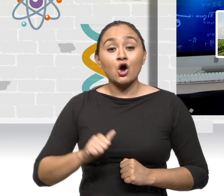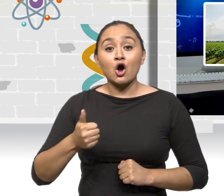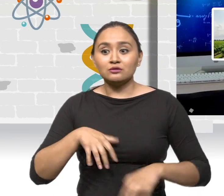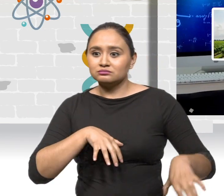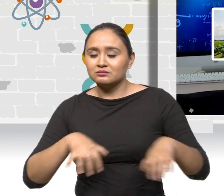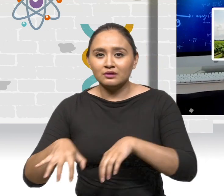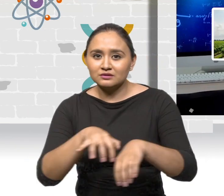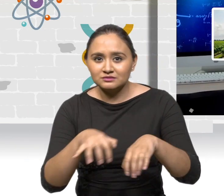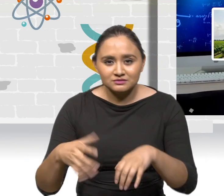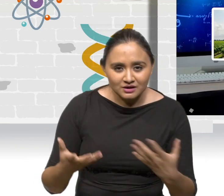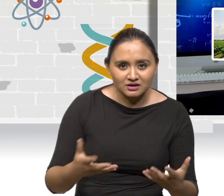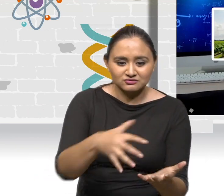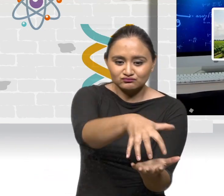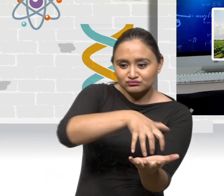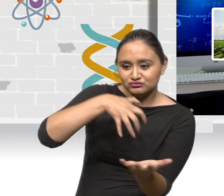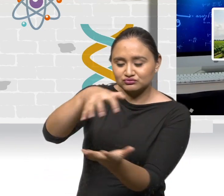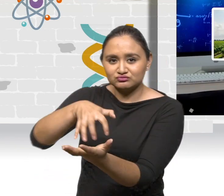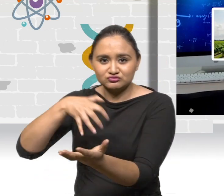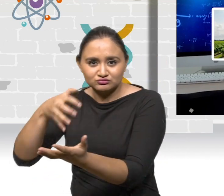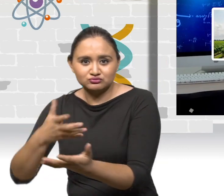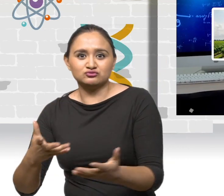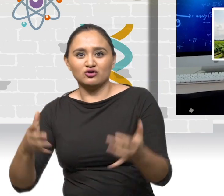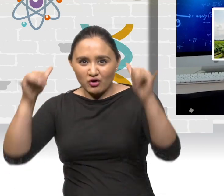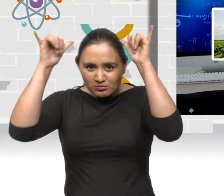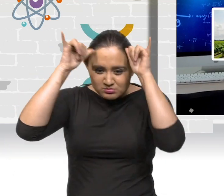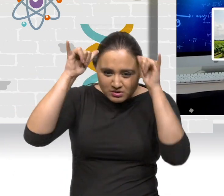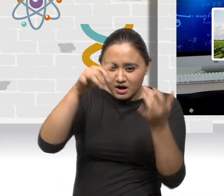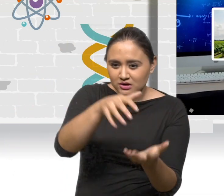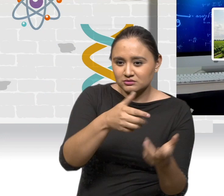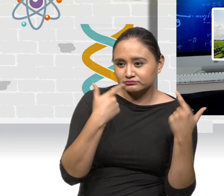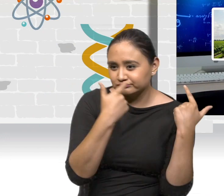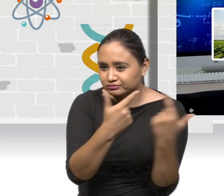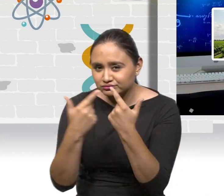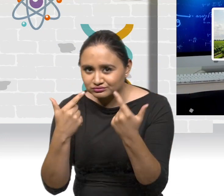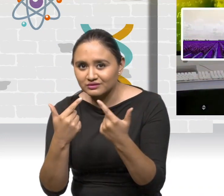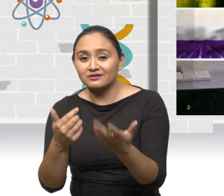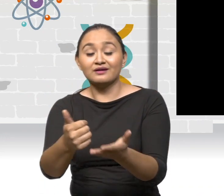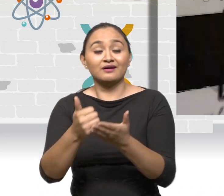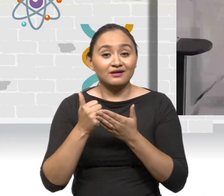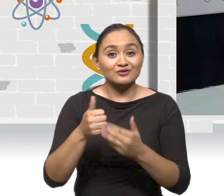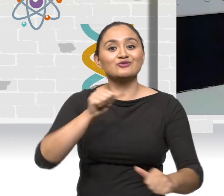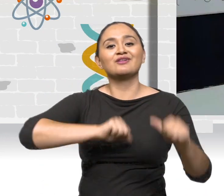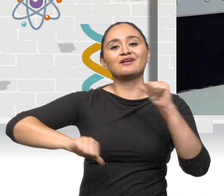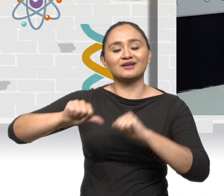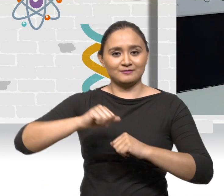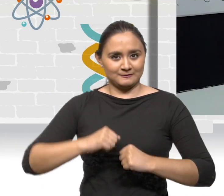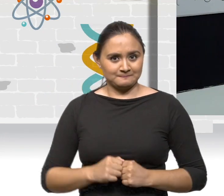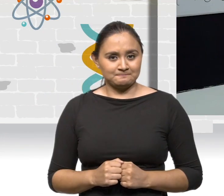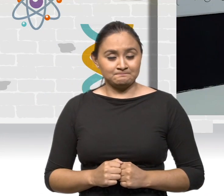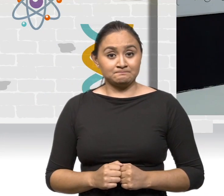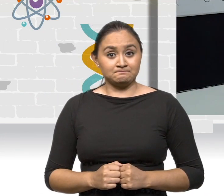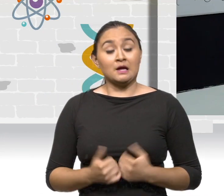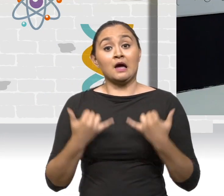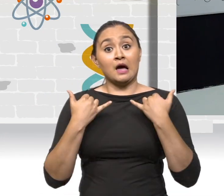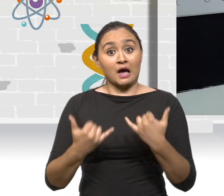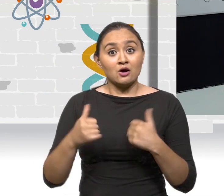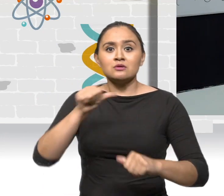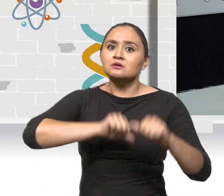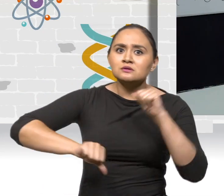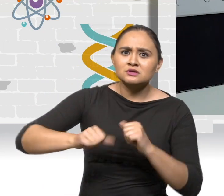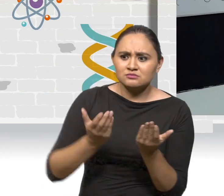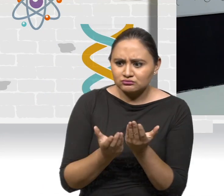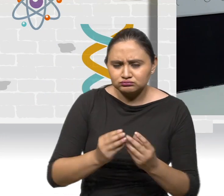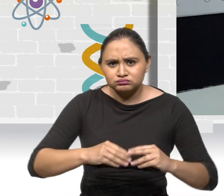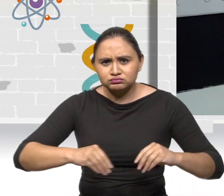ganaderas utilizan una gran cantidad de compuestos orgánicos, los que ayudan a la producción de alimentos. En la actualidad, la química orgánica enfrenta una